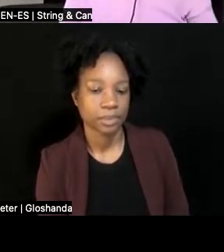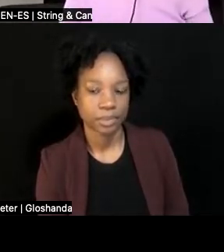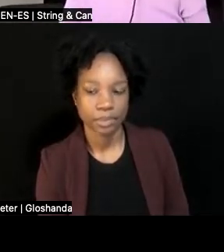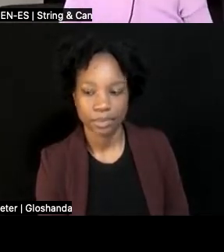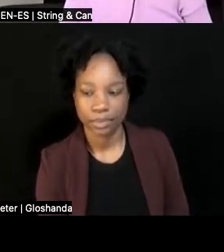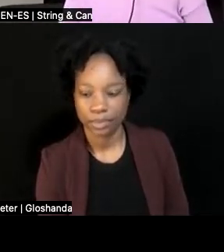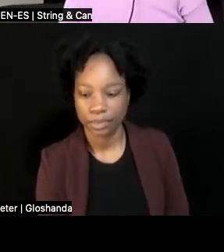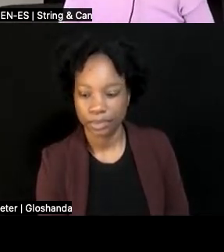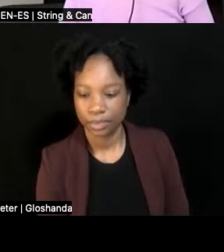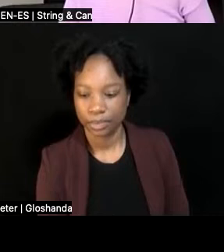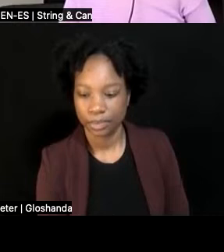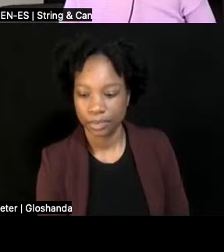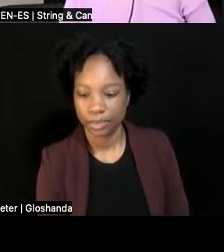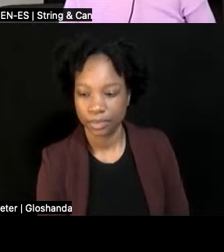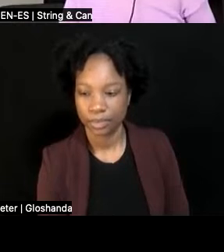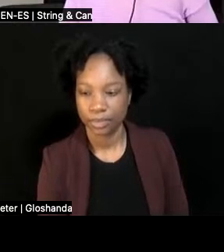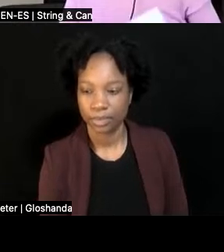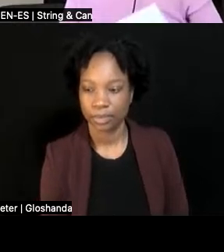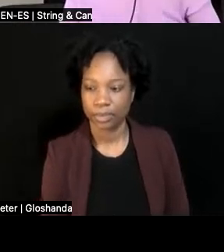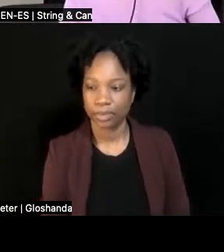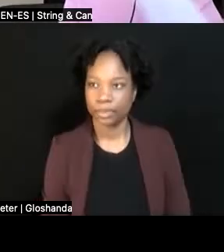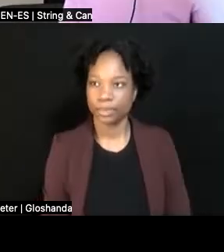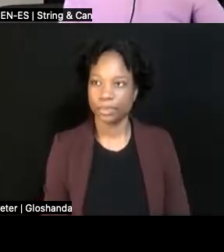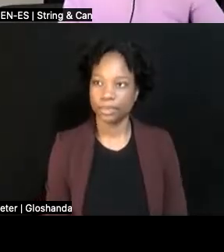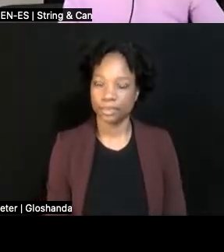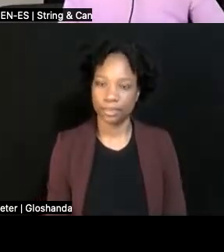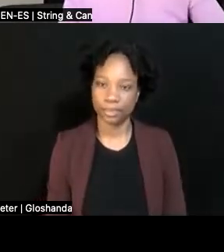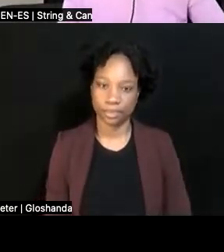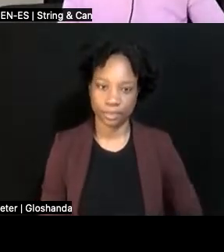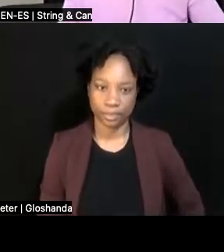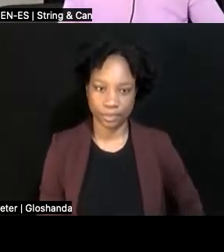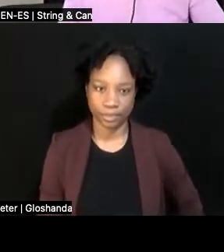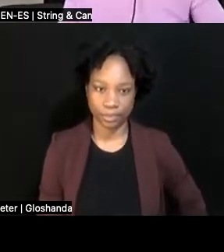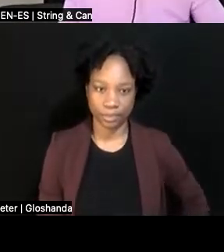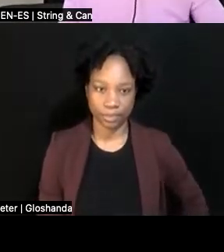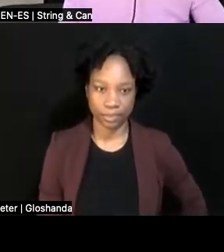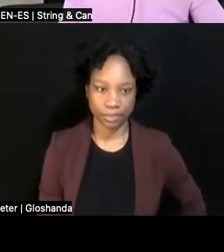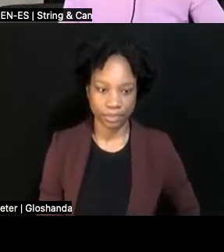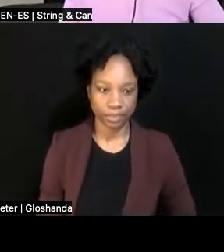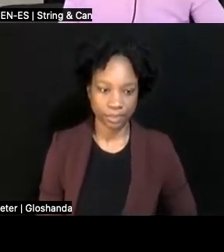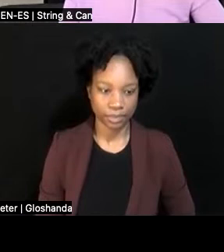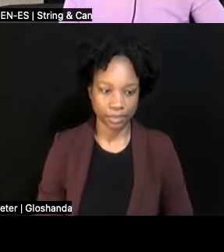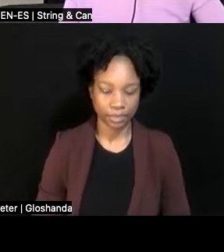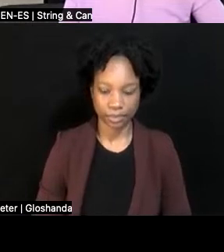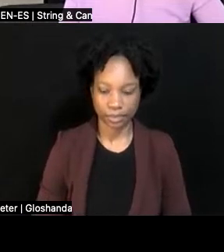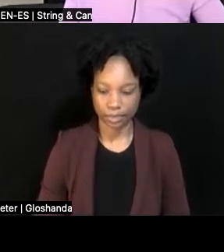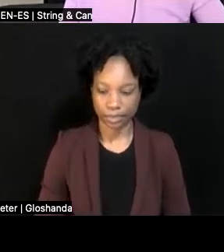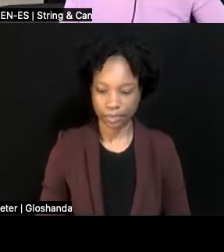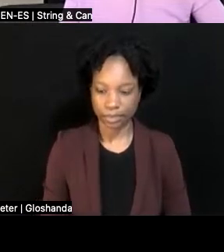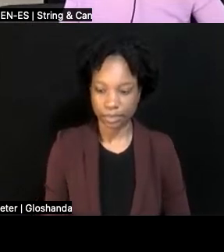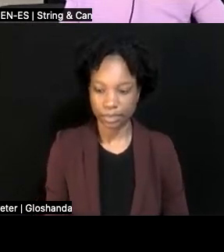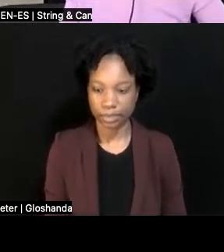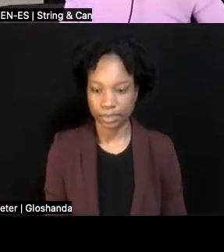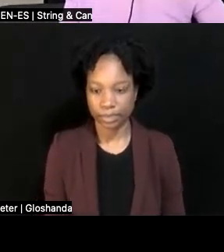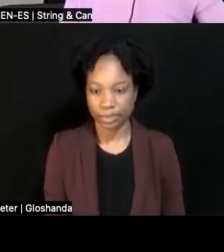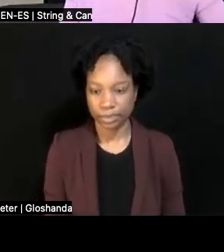contar la historia por medio de una lente indígena. Y finalmente María. María, que